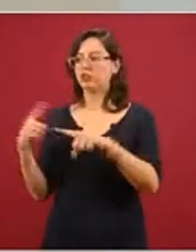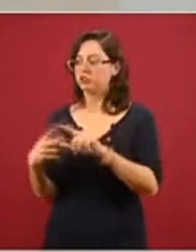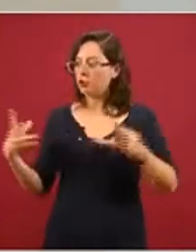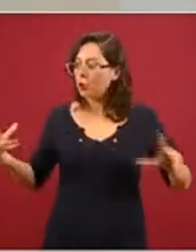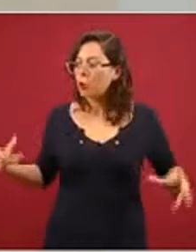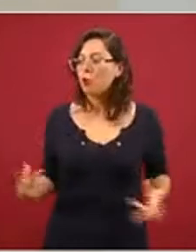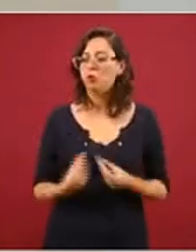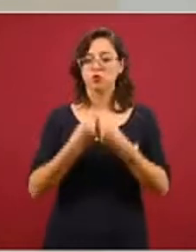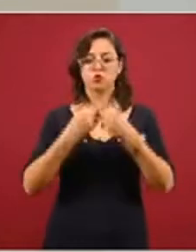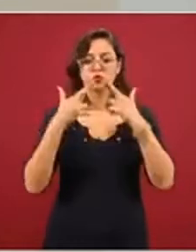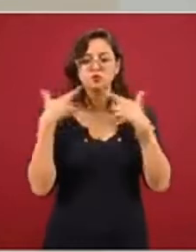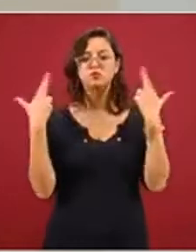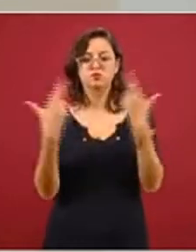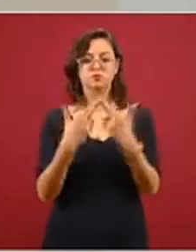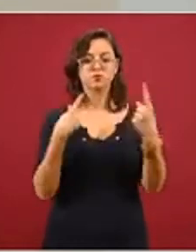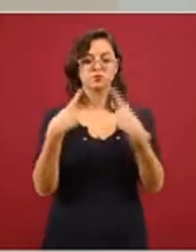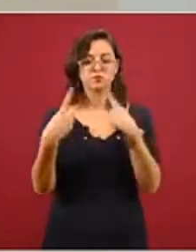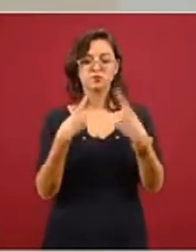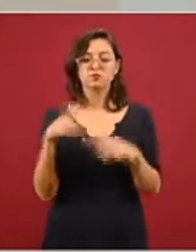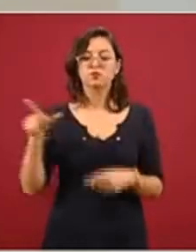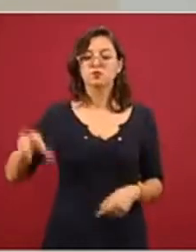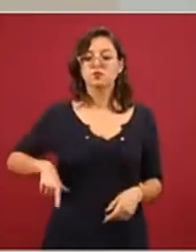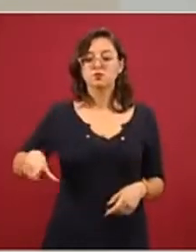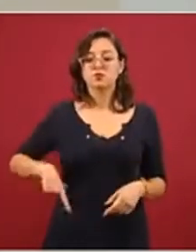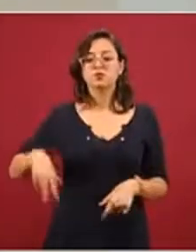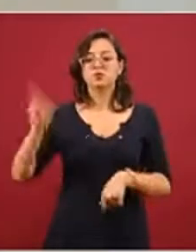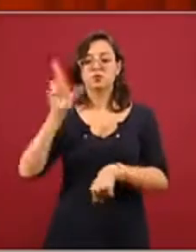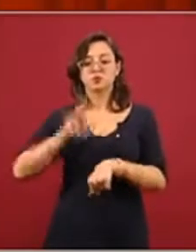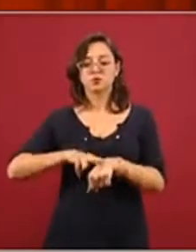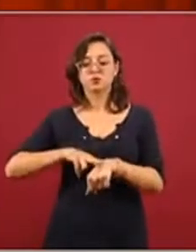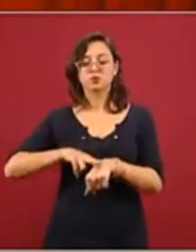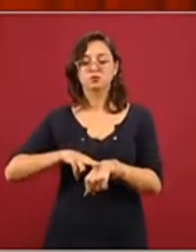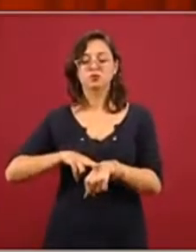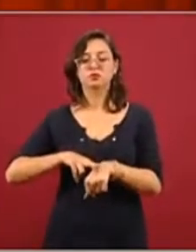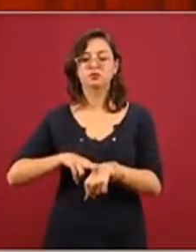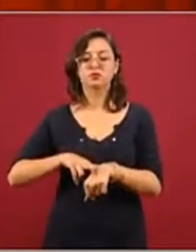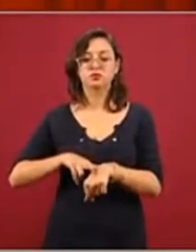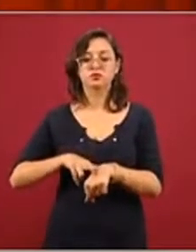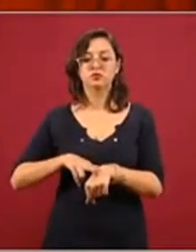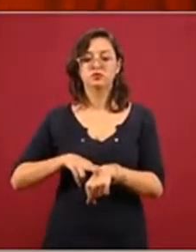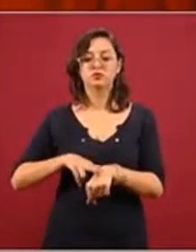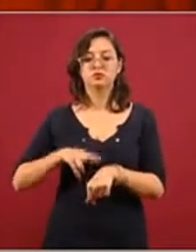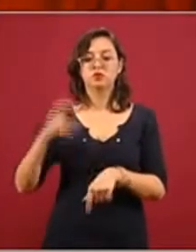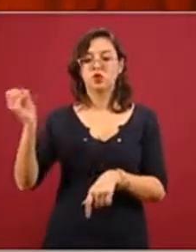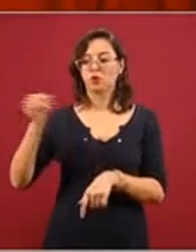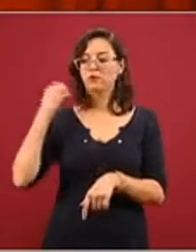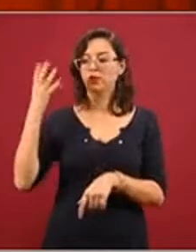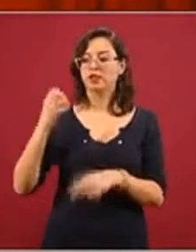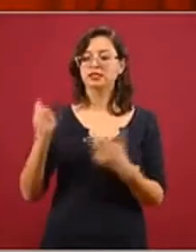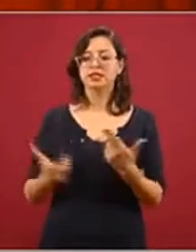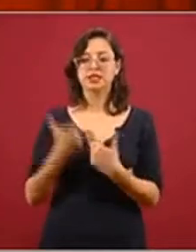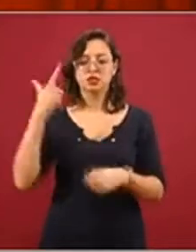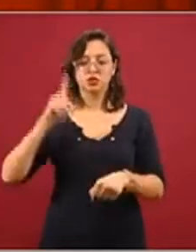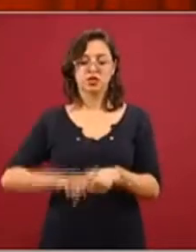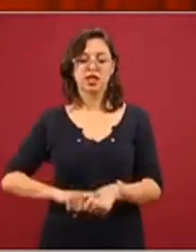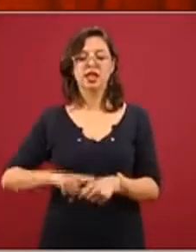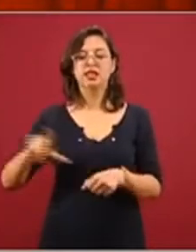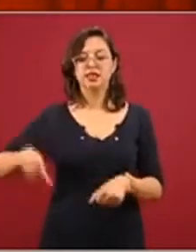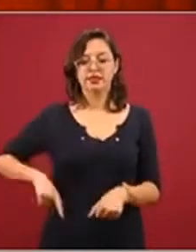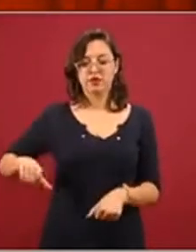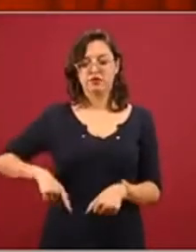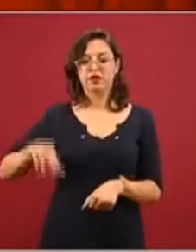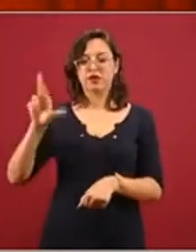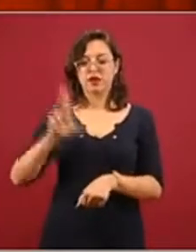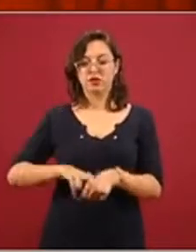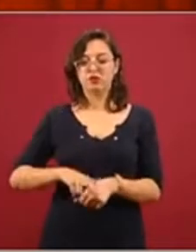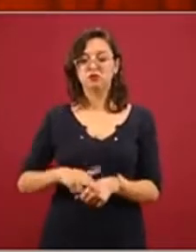federales. Del lado de los gobernadores lo convoca la Conferencia Nacional de Gobernadores y es muy